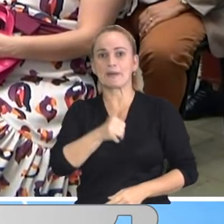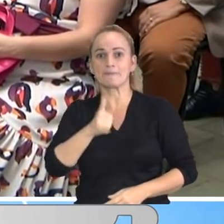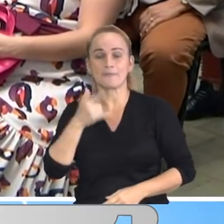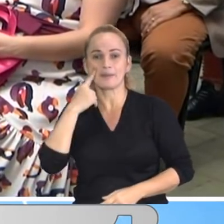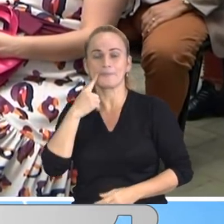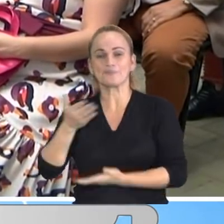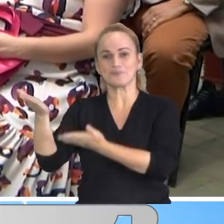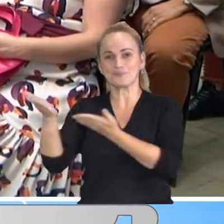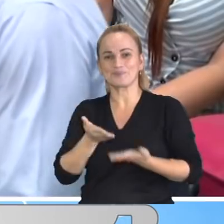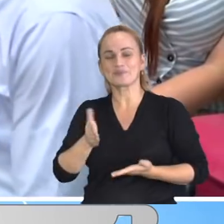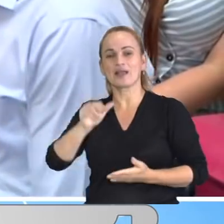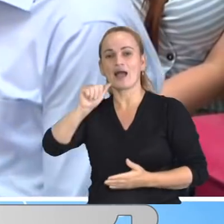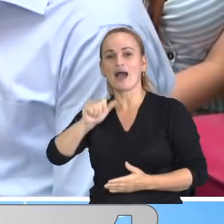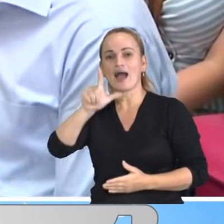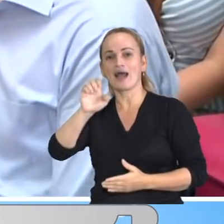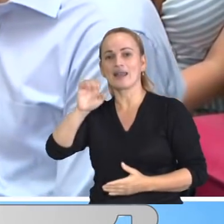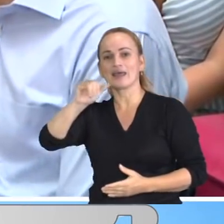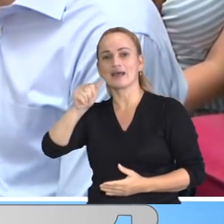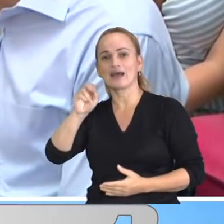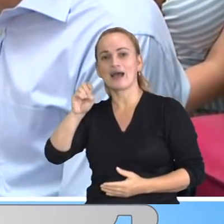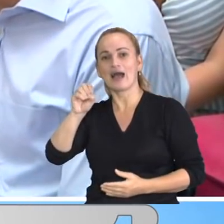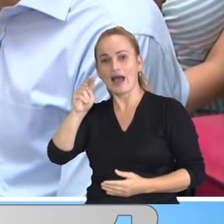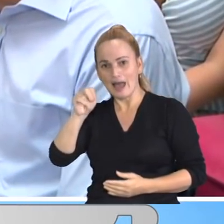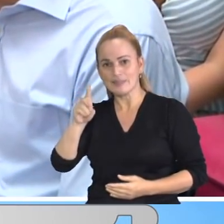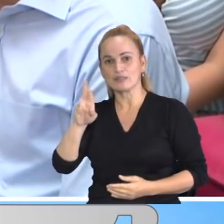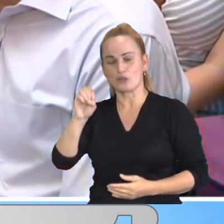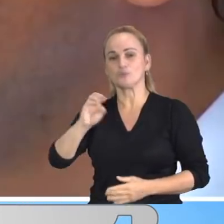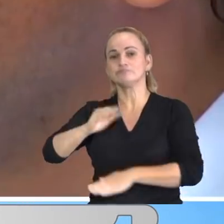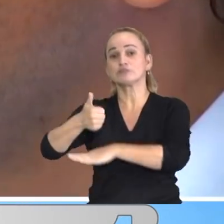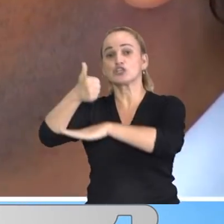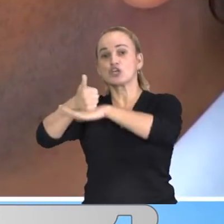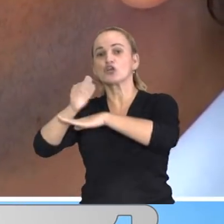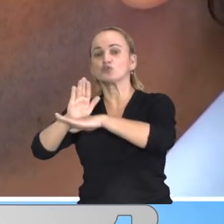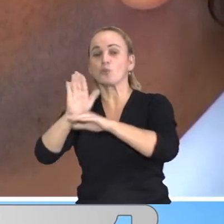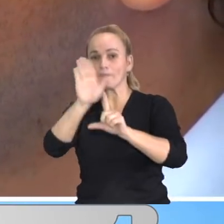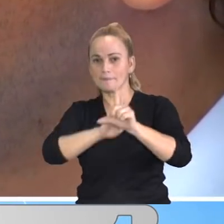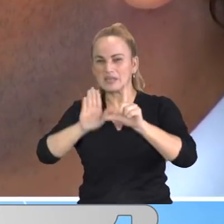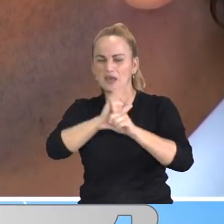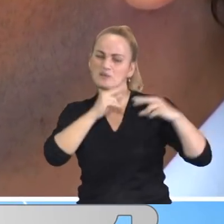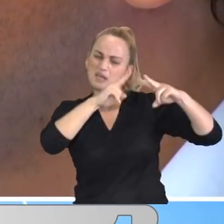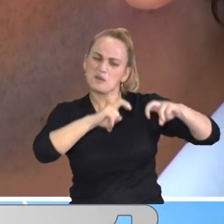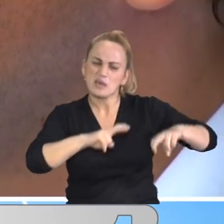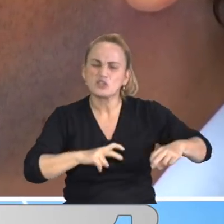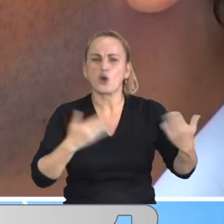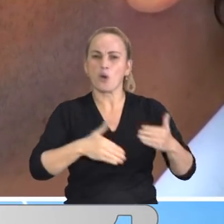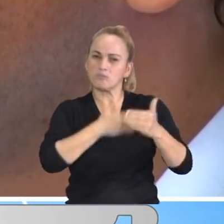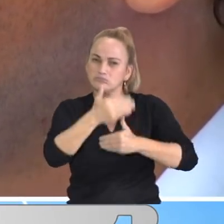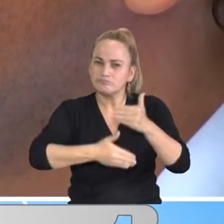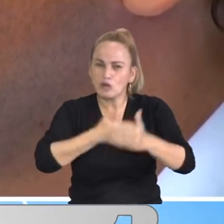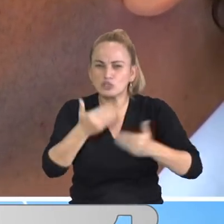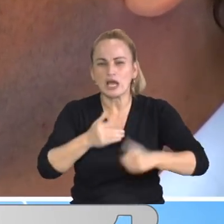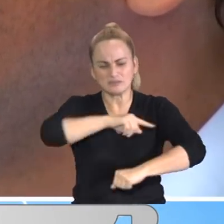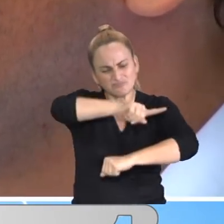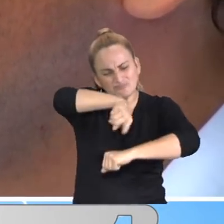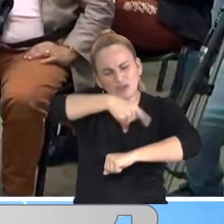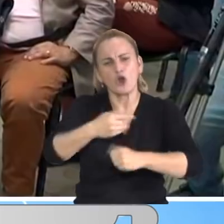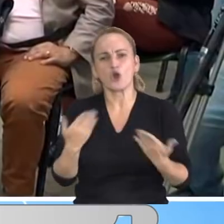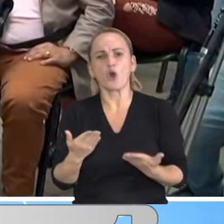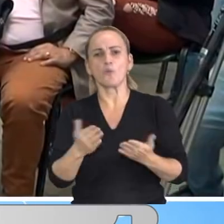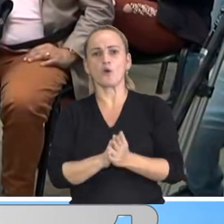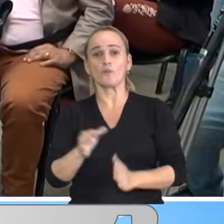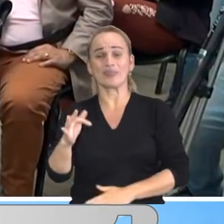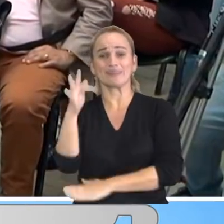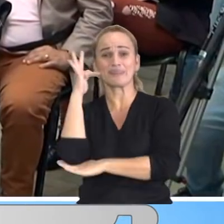a Alejandro Eder, quien es el director del documental. Director, buenos días. ¿Cómo se adelantó esta investigación? ¿Cuánto tiempo y cómo se recopilaron